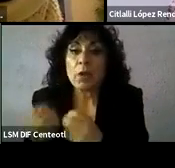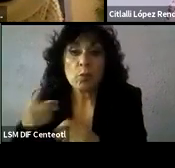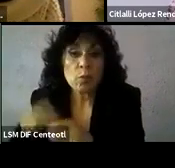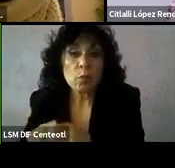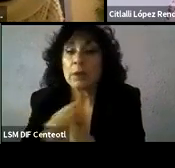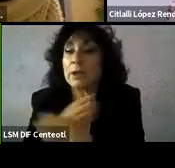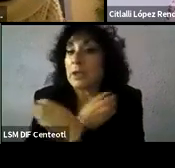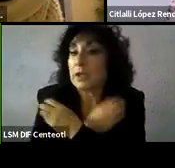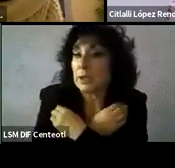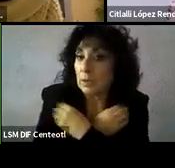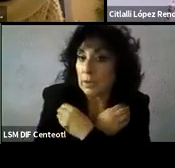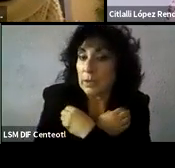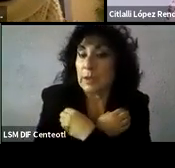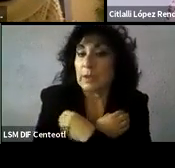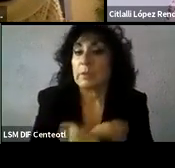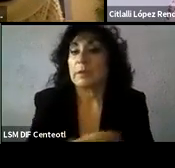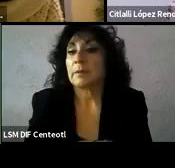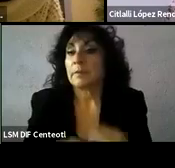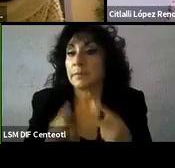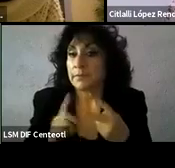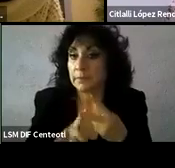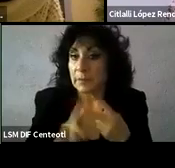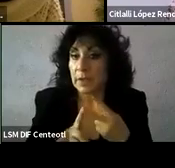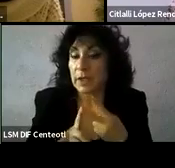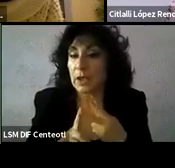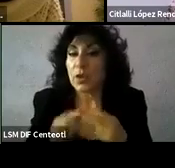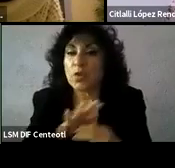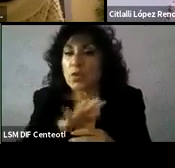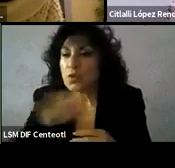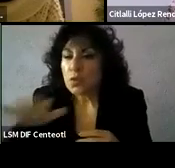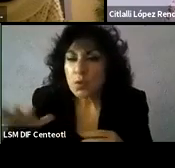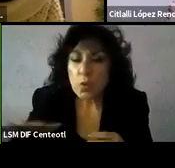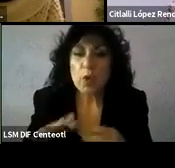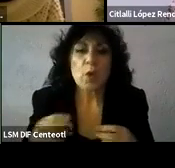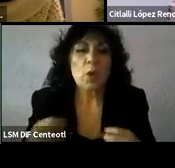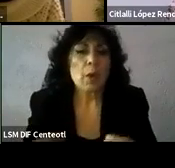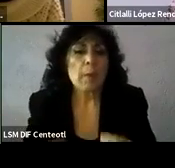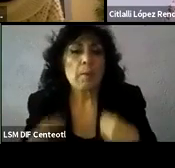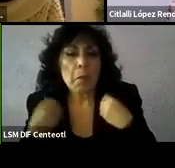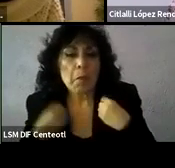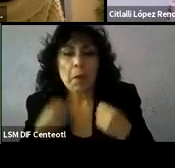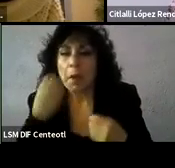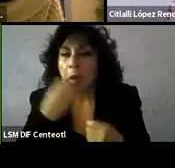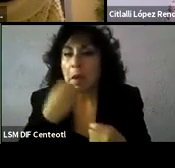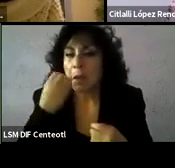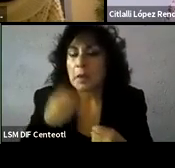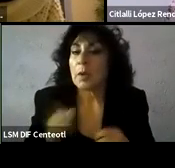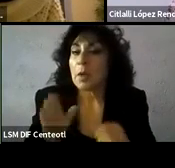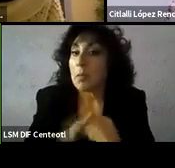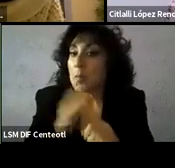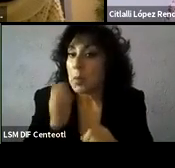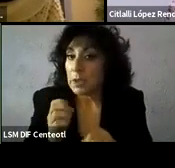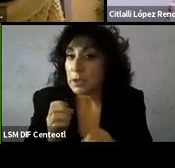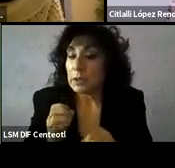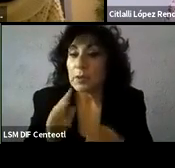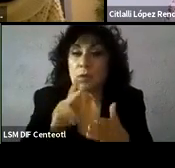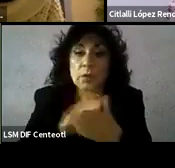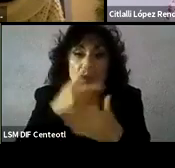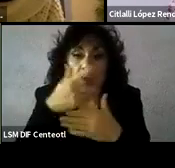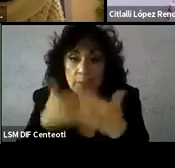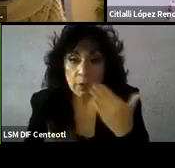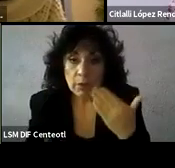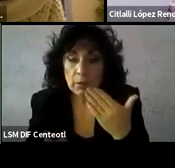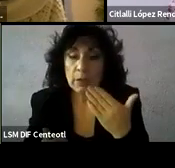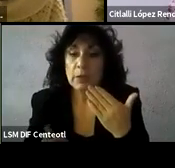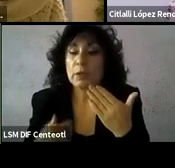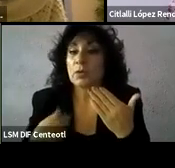todos los espacios de la vida escolar. Por eso estamos participando en un proyecto en donde se habla de que es una